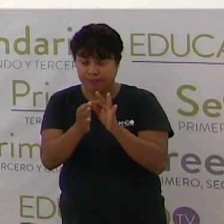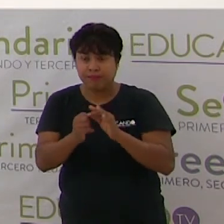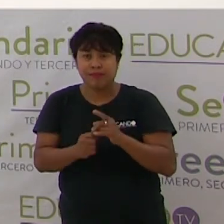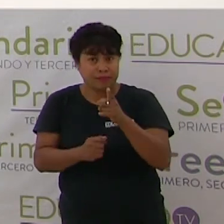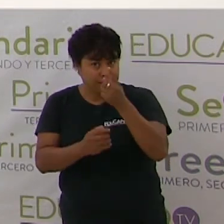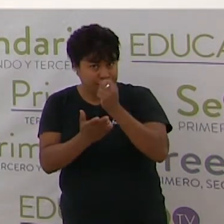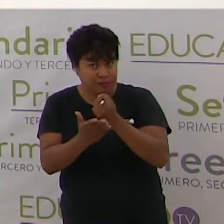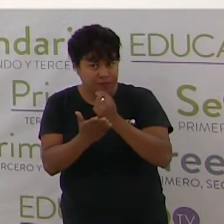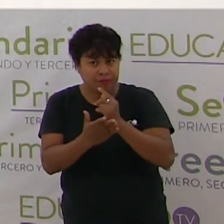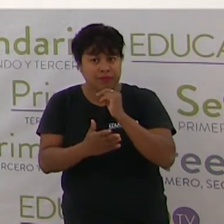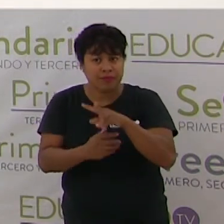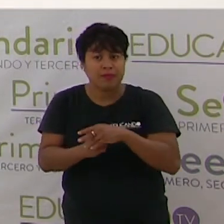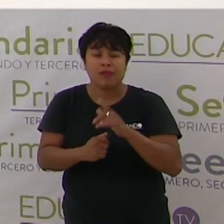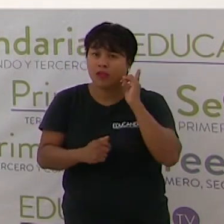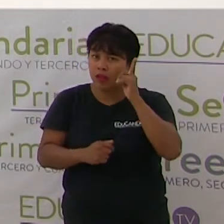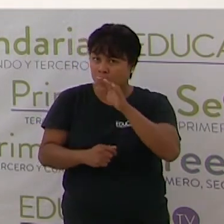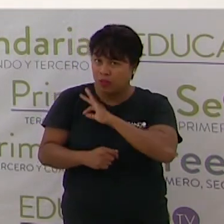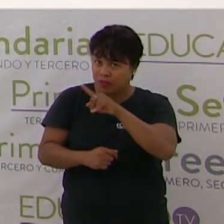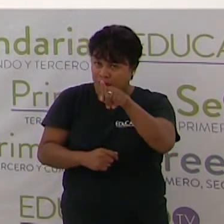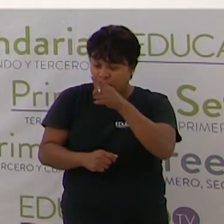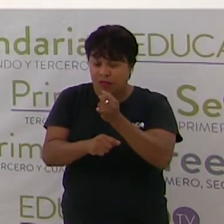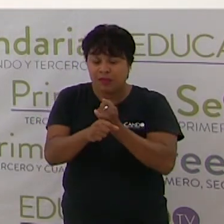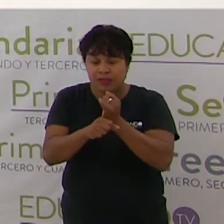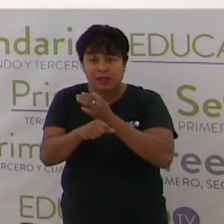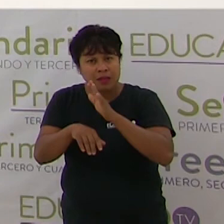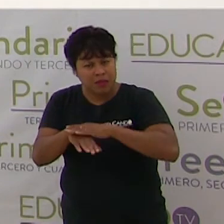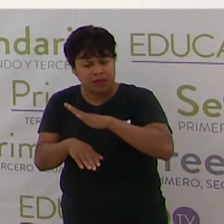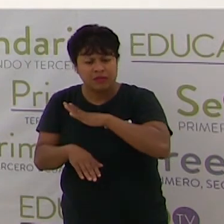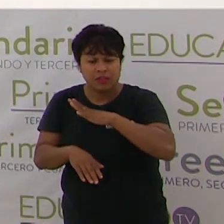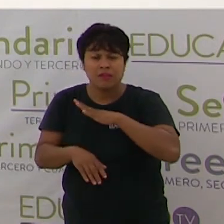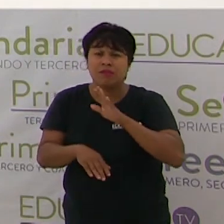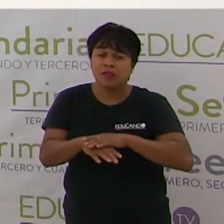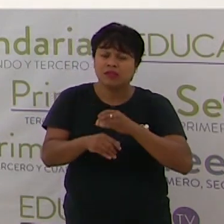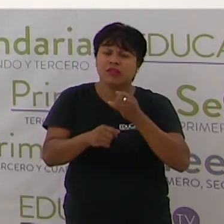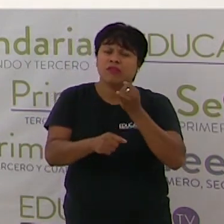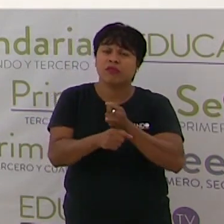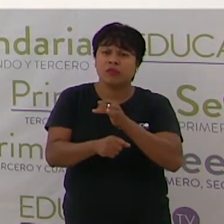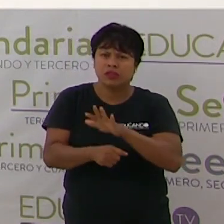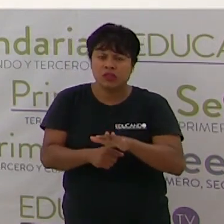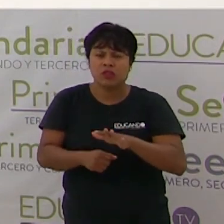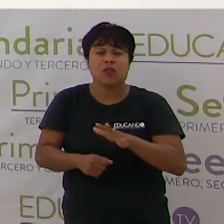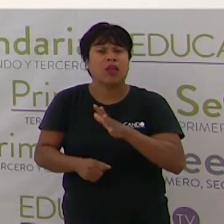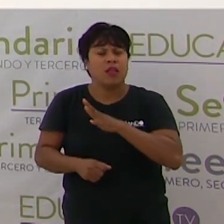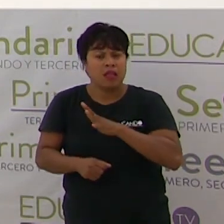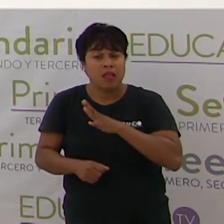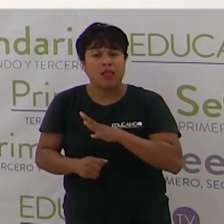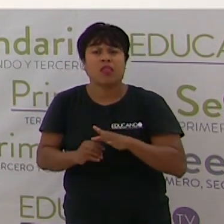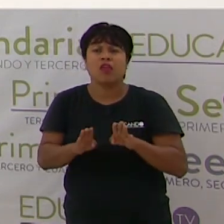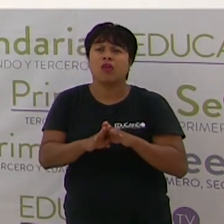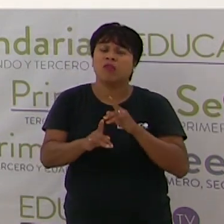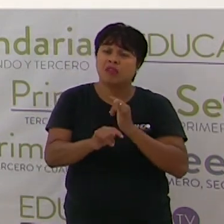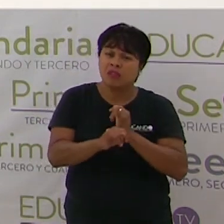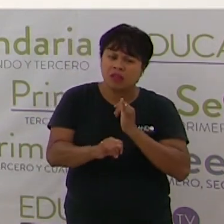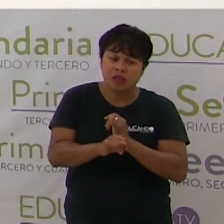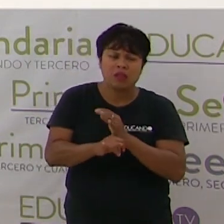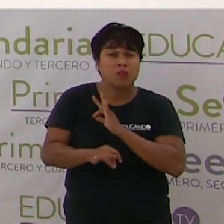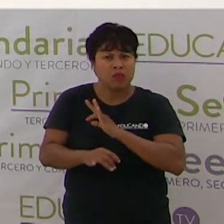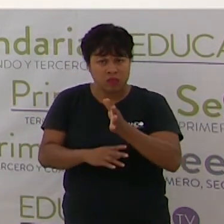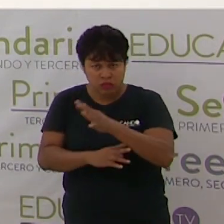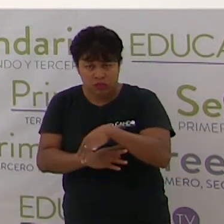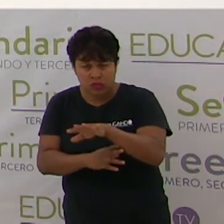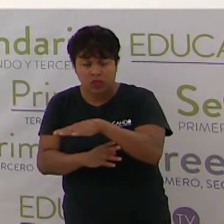dejo de tarea también. Ojalá que pudieras investigar un poquito más. Hay mucha información hoy en día con el internet. Podemos